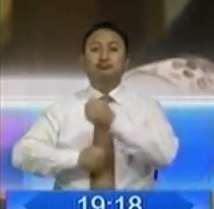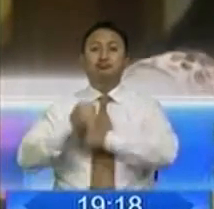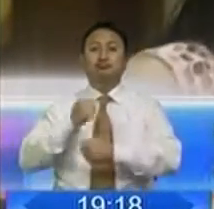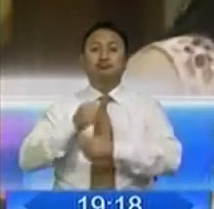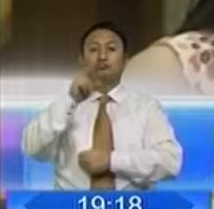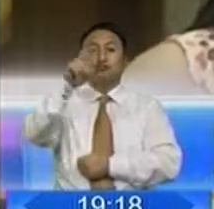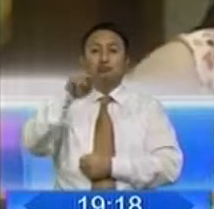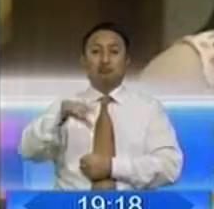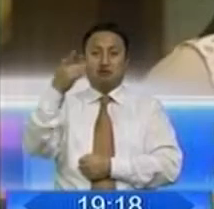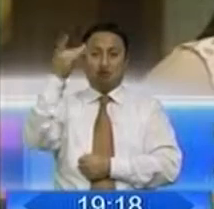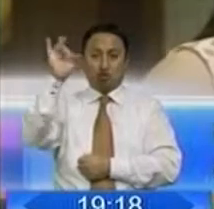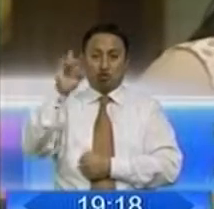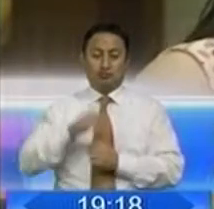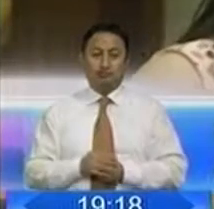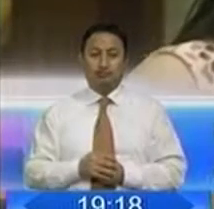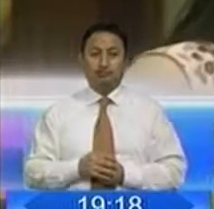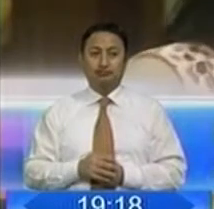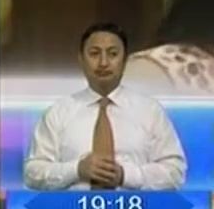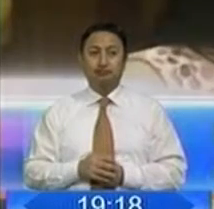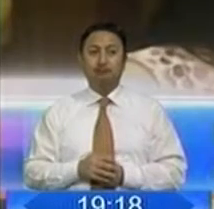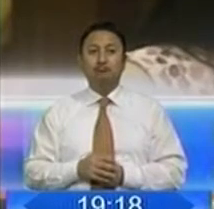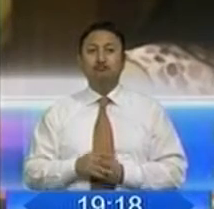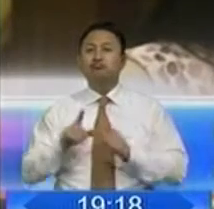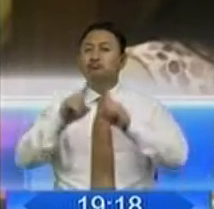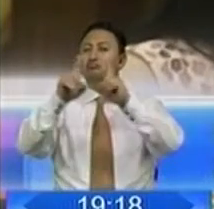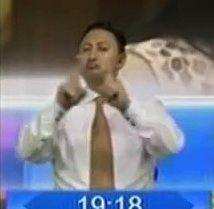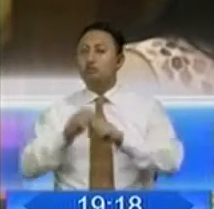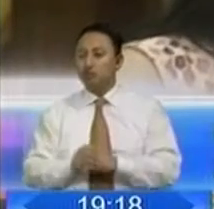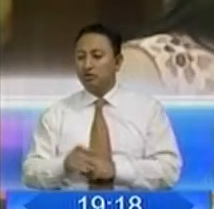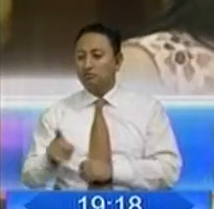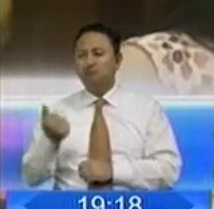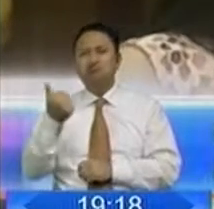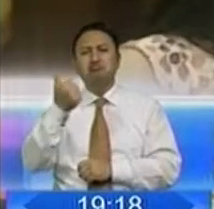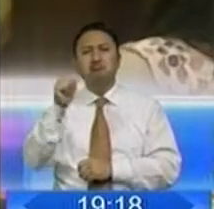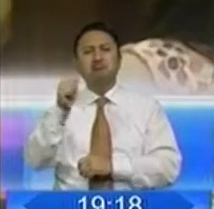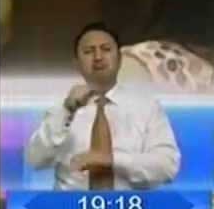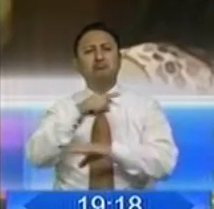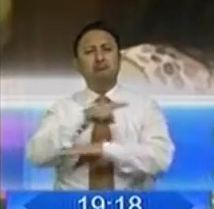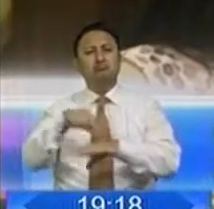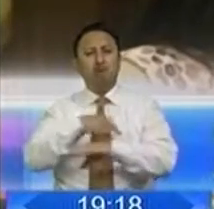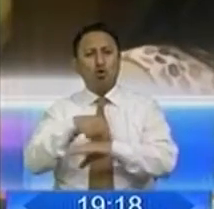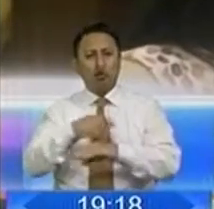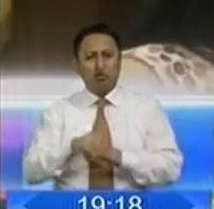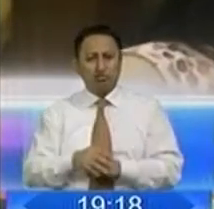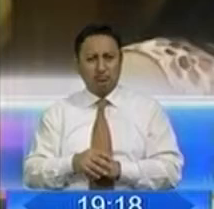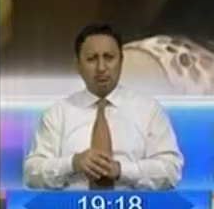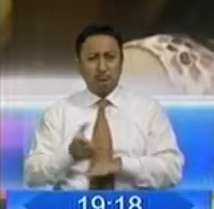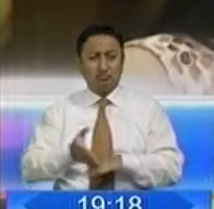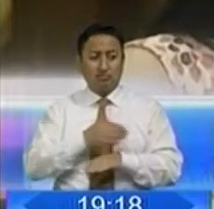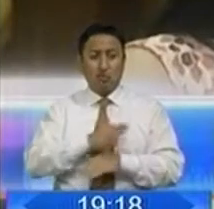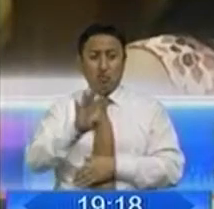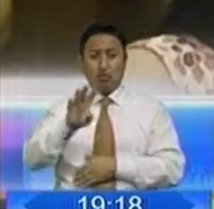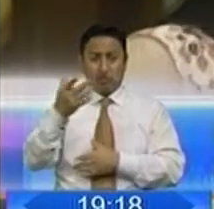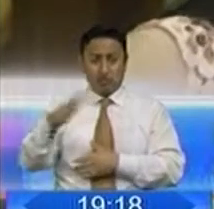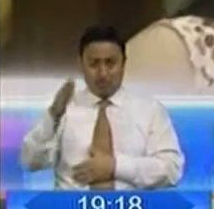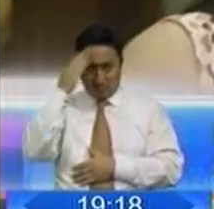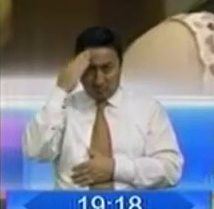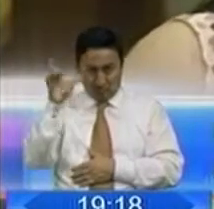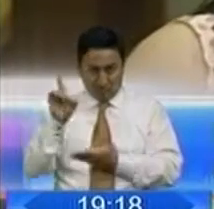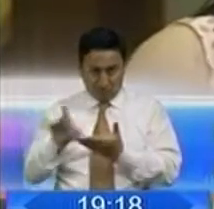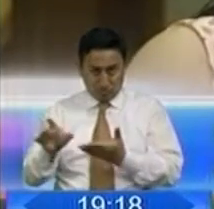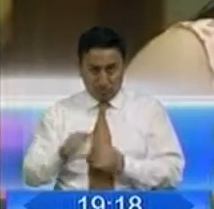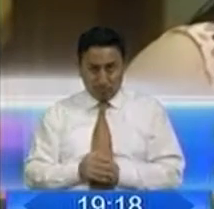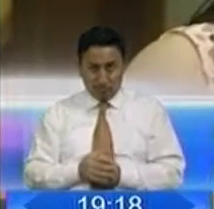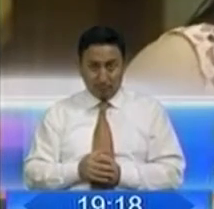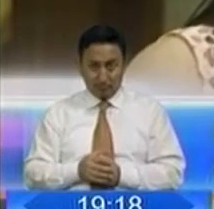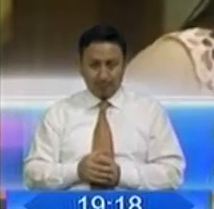2018. Asambleísta, esta sesión duró cerca de 10 horas. ¿La suerte ya estaba echada para estos 4 consejeros? Bueno, más que